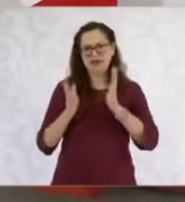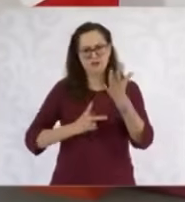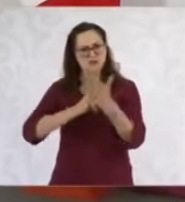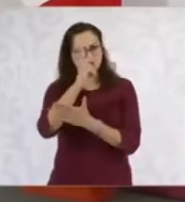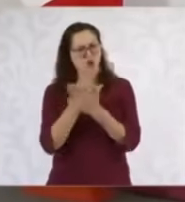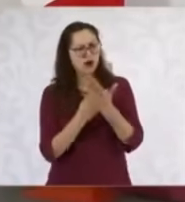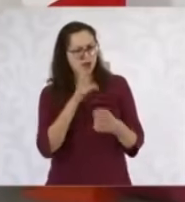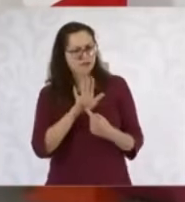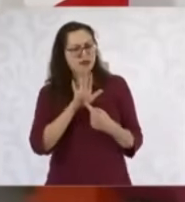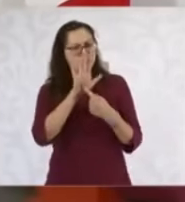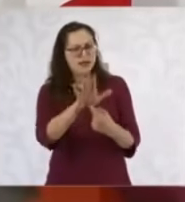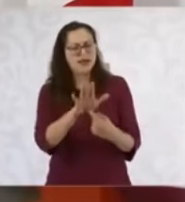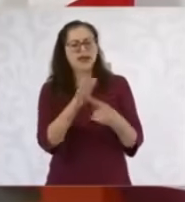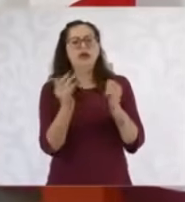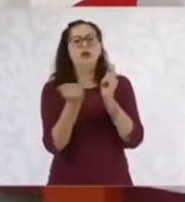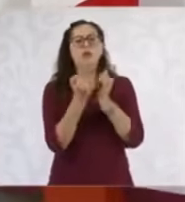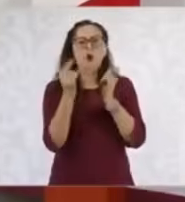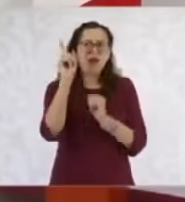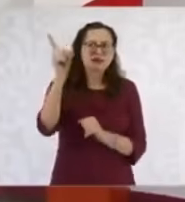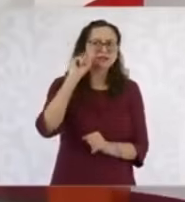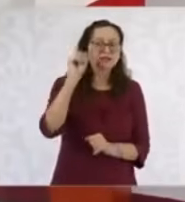también lo anunciamos en Zacatecas,